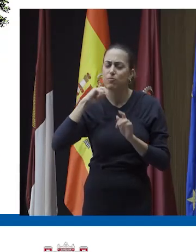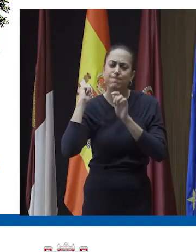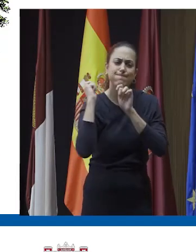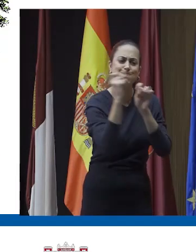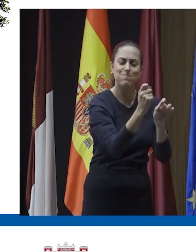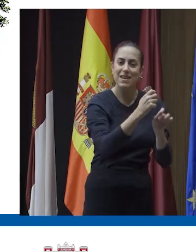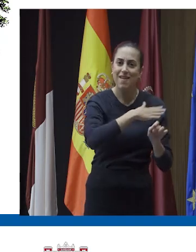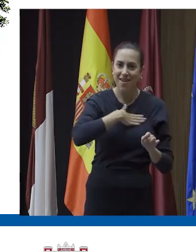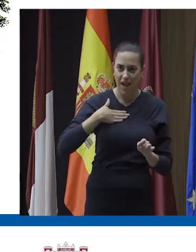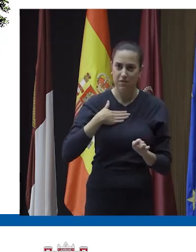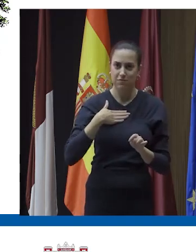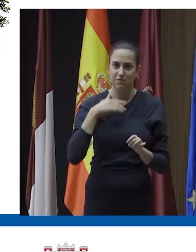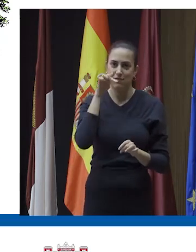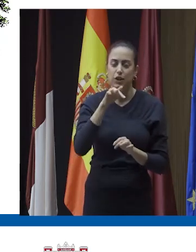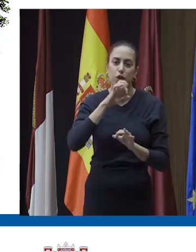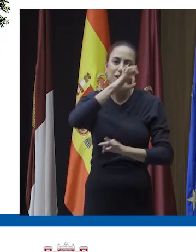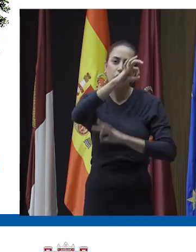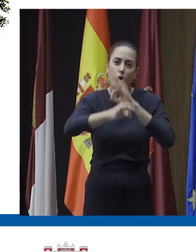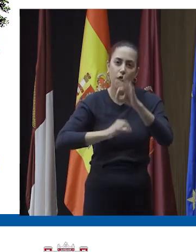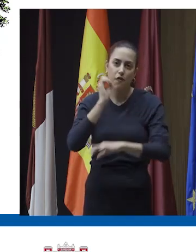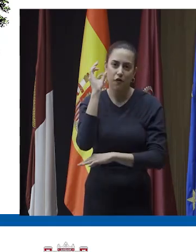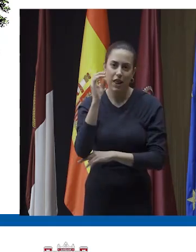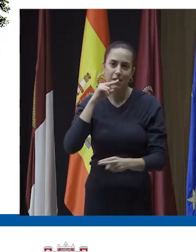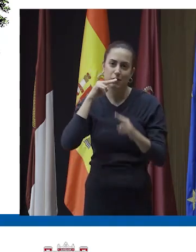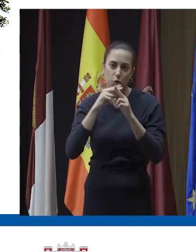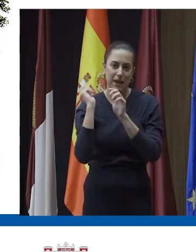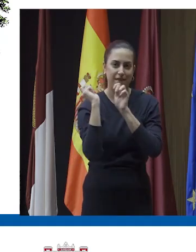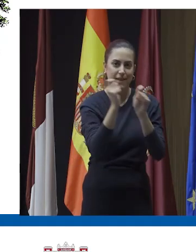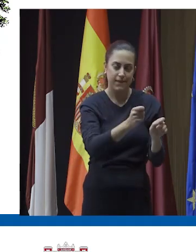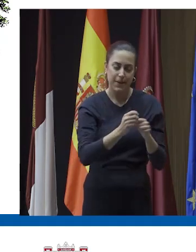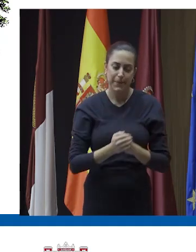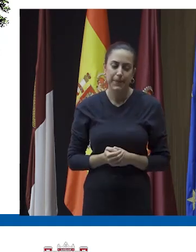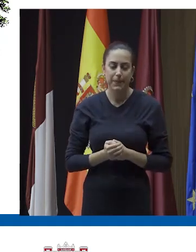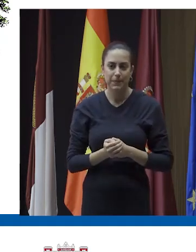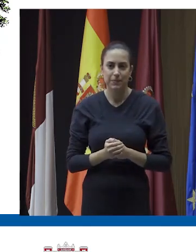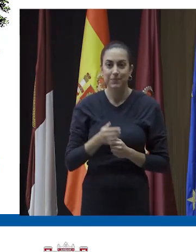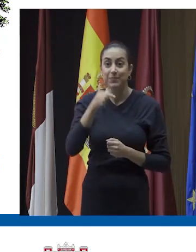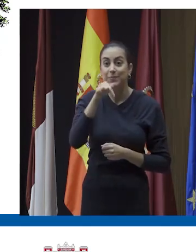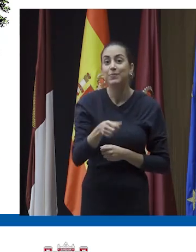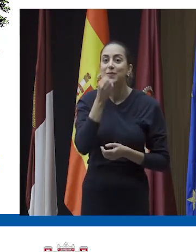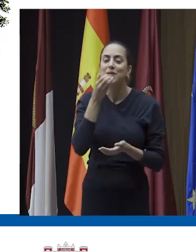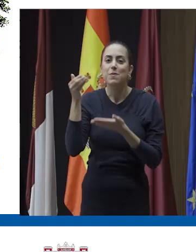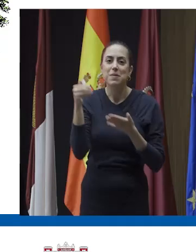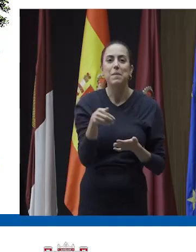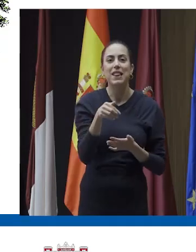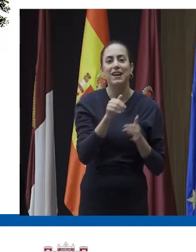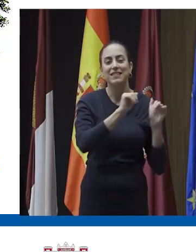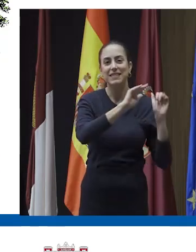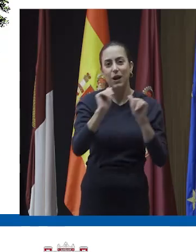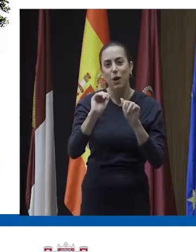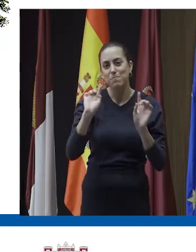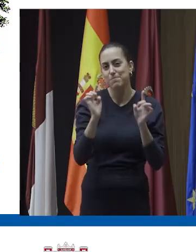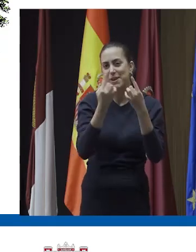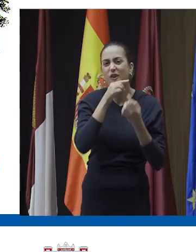este es el nombre que lleva en este curso, como digo, este ciclo de conferencias. Bueno, vamos a dar la bienvenida y a saludar, como no, en